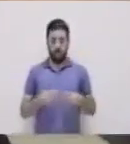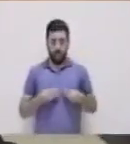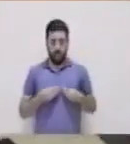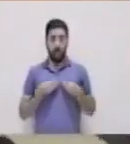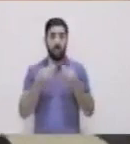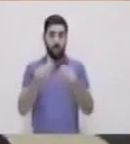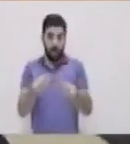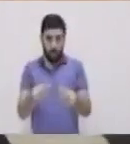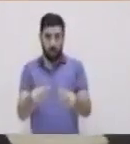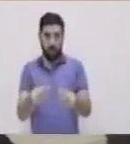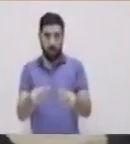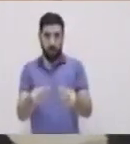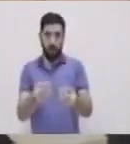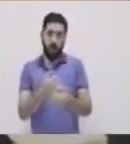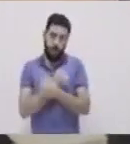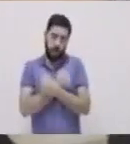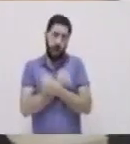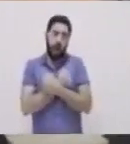Dar es amar,